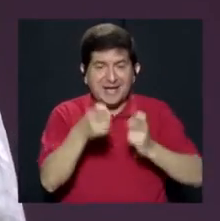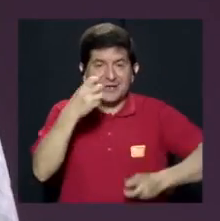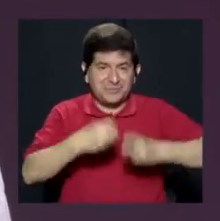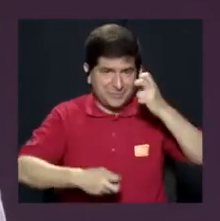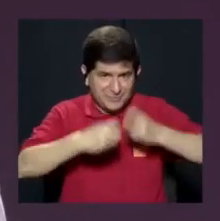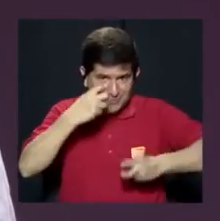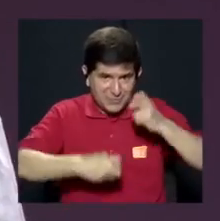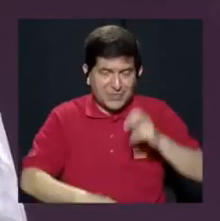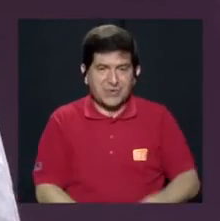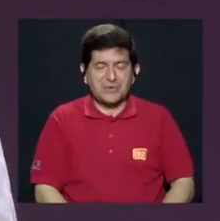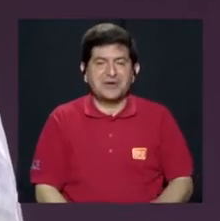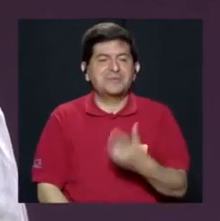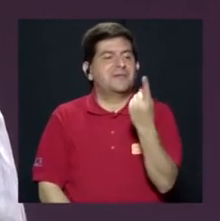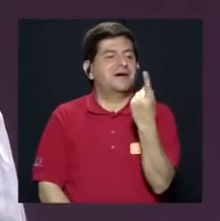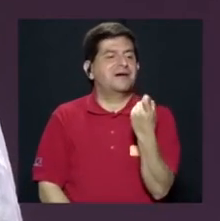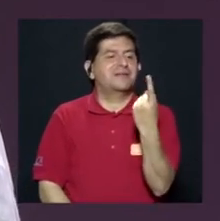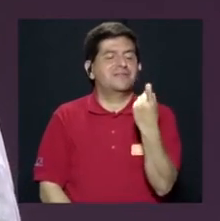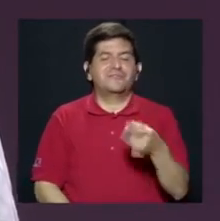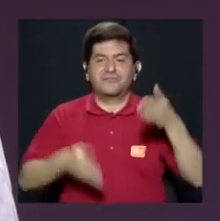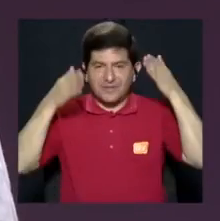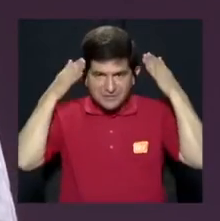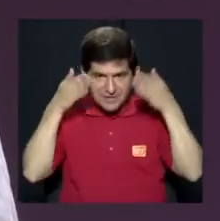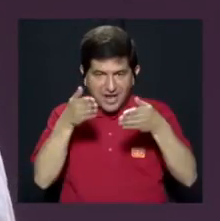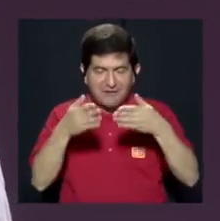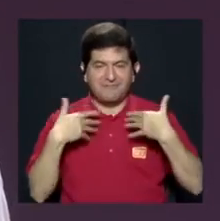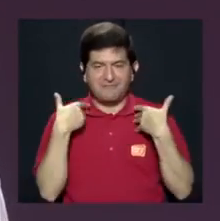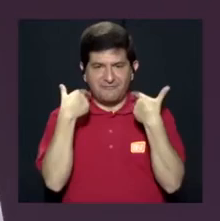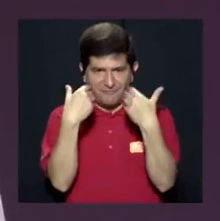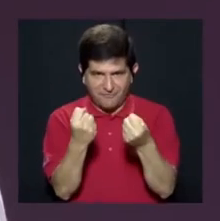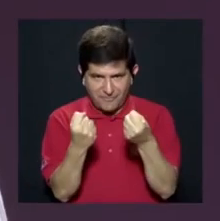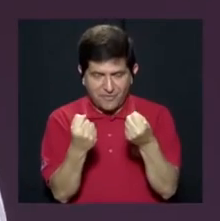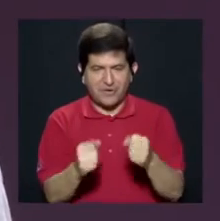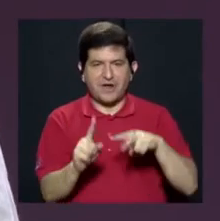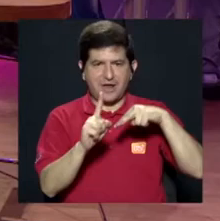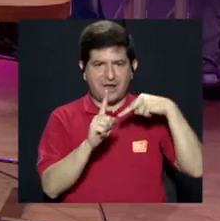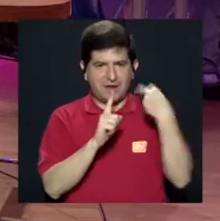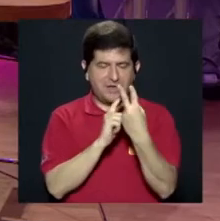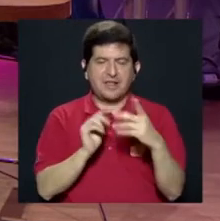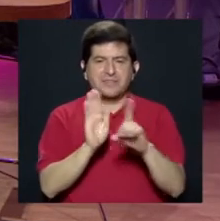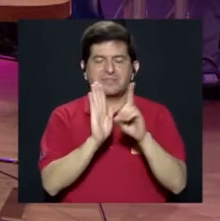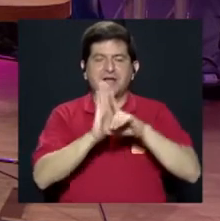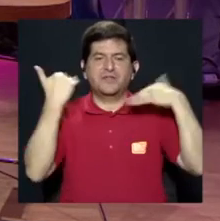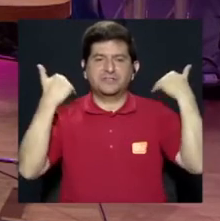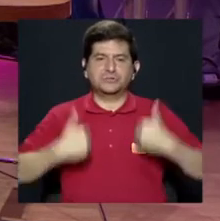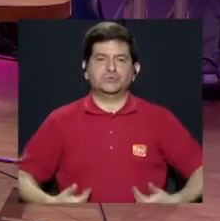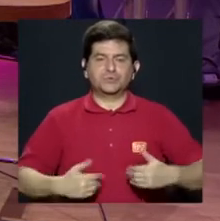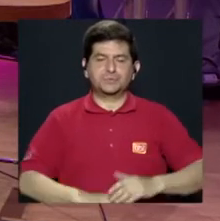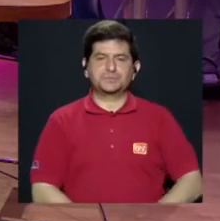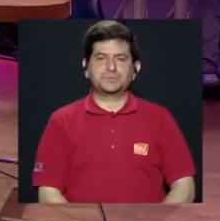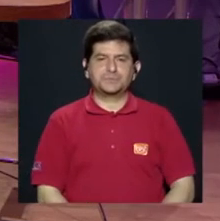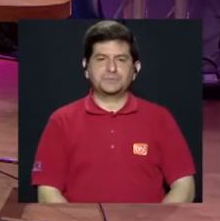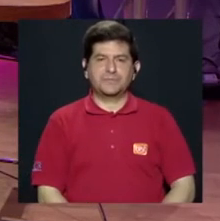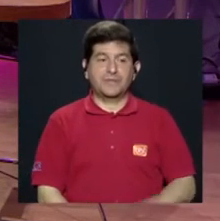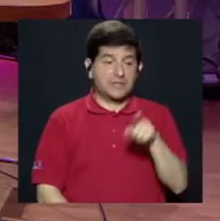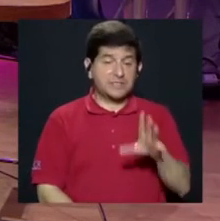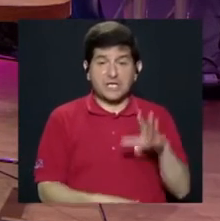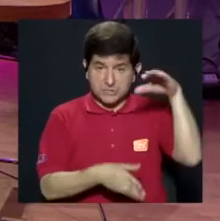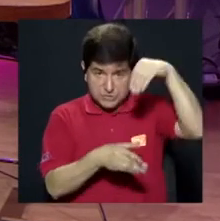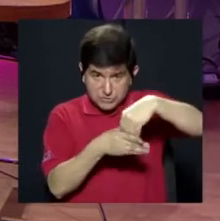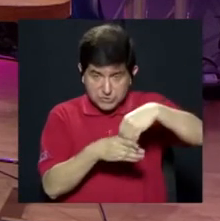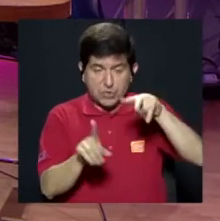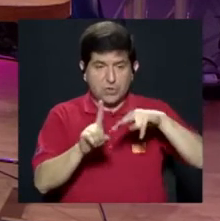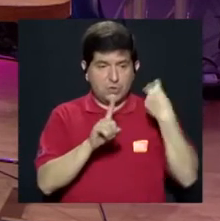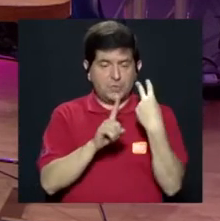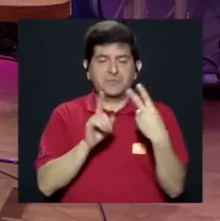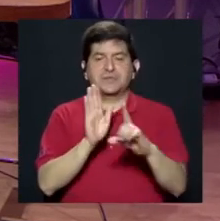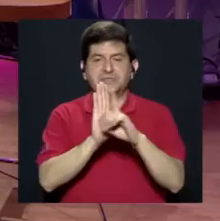problema de ausencia de un enfoque de la salud desde la perspectiva de derechos humanos. Si esto se incorporara, si la perspectiva